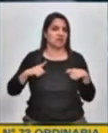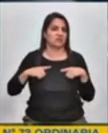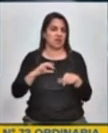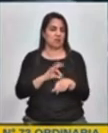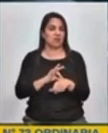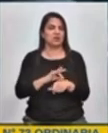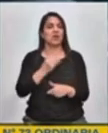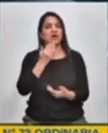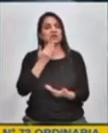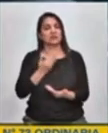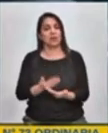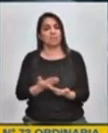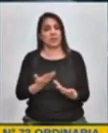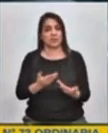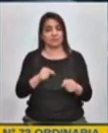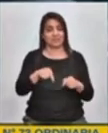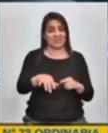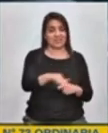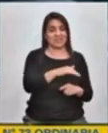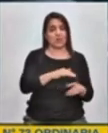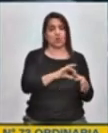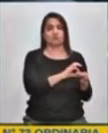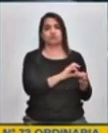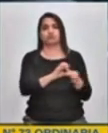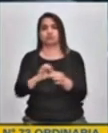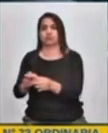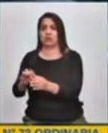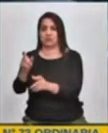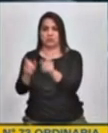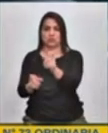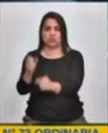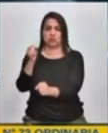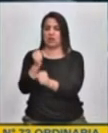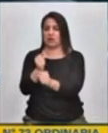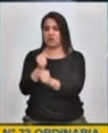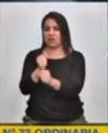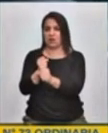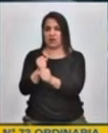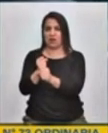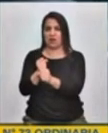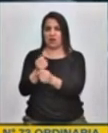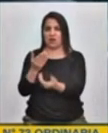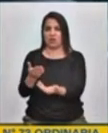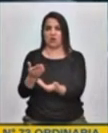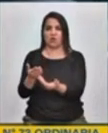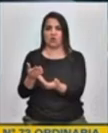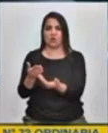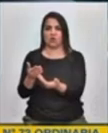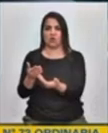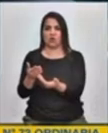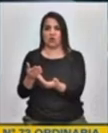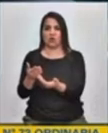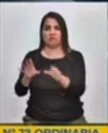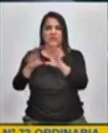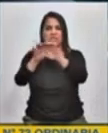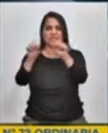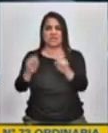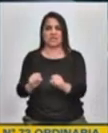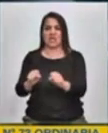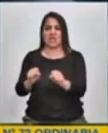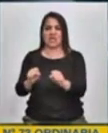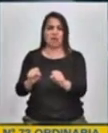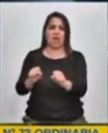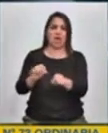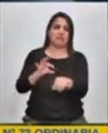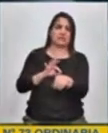también es que producto de esa situación a los trabajadores y trabajadoras se les pelotea entre uno y otro sistema, entre el sistema de